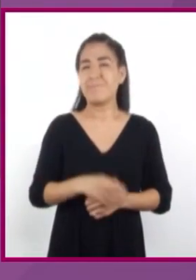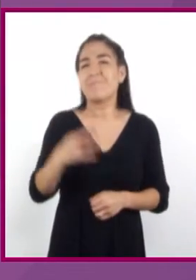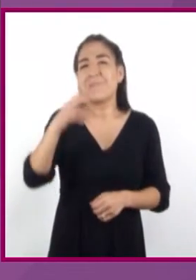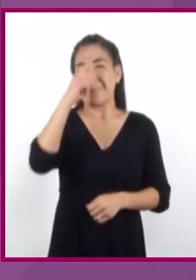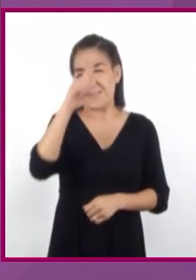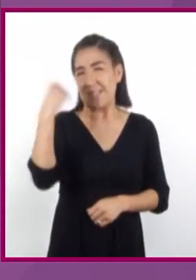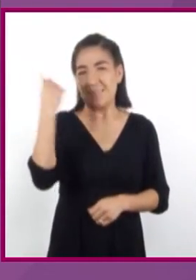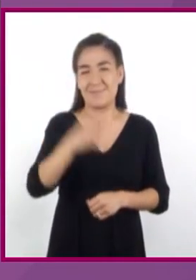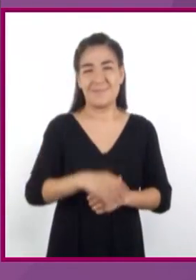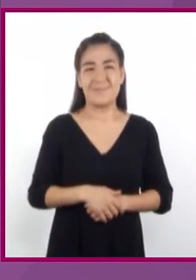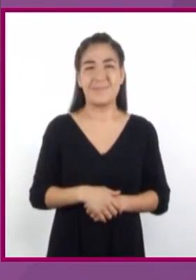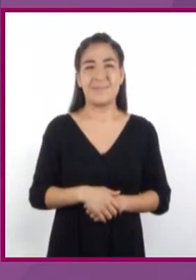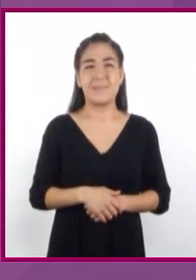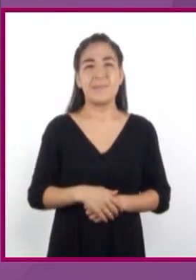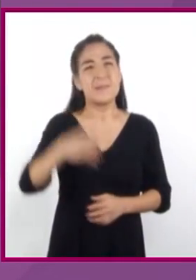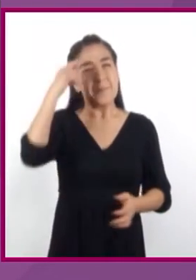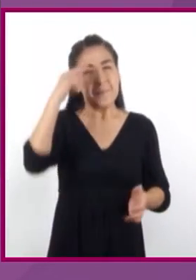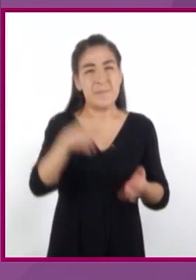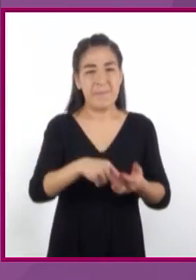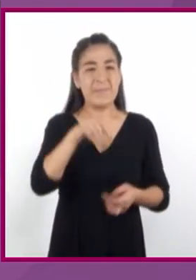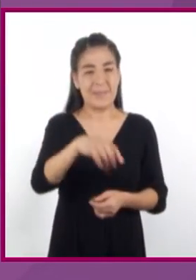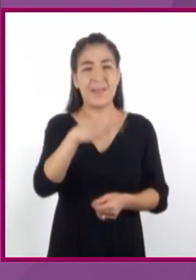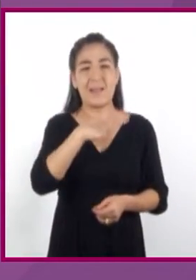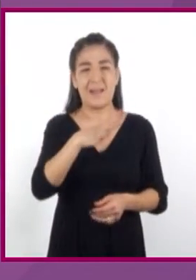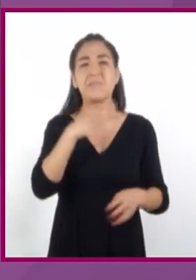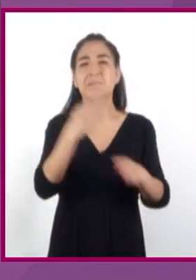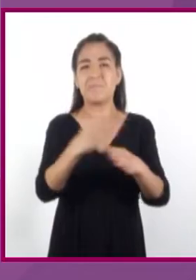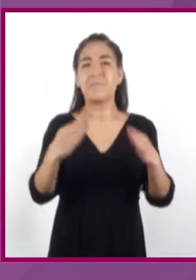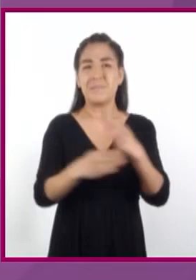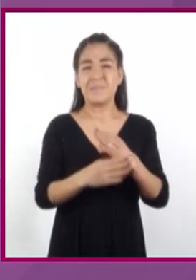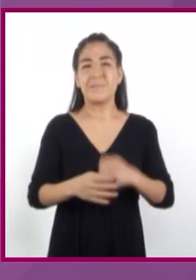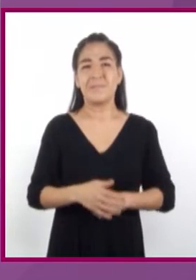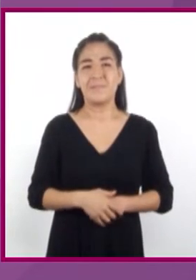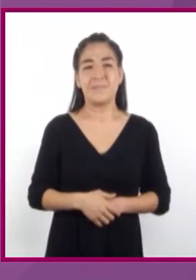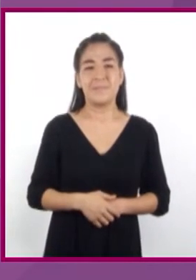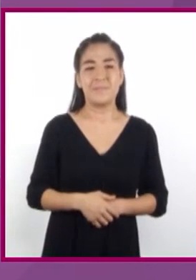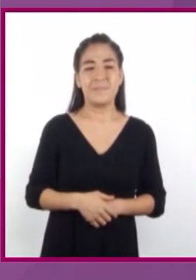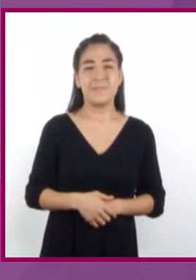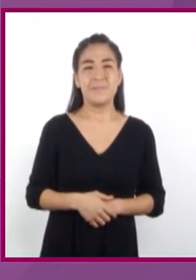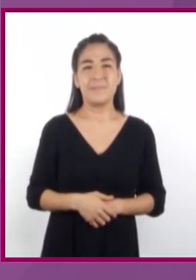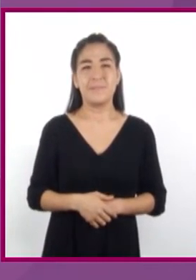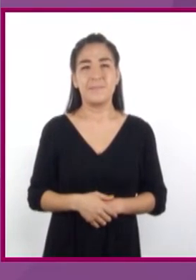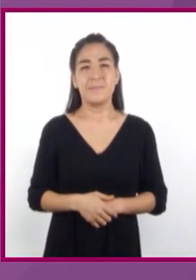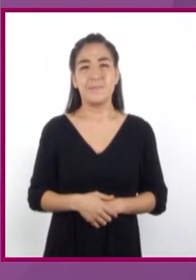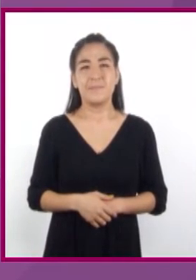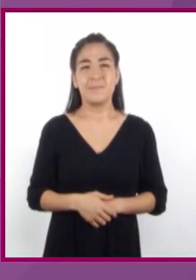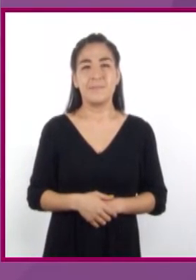sencillo. Creo que aquí tenemos todo lo necesario.